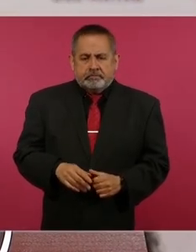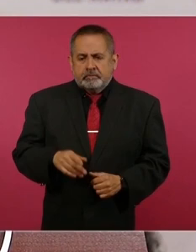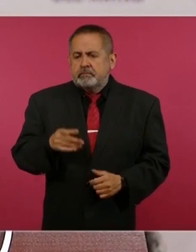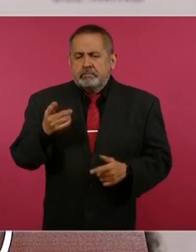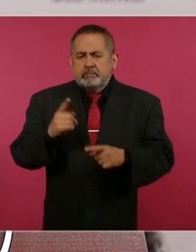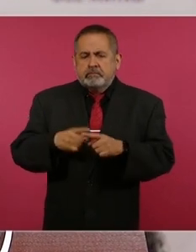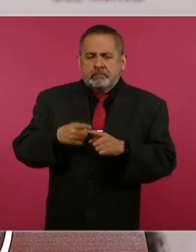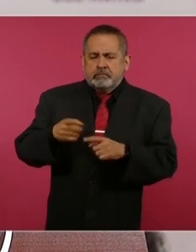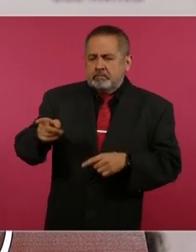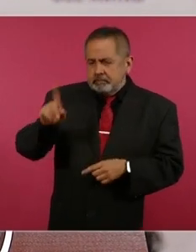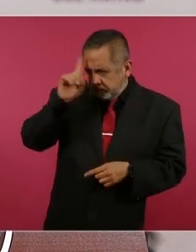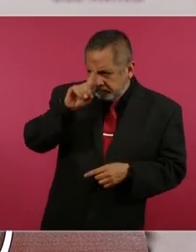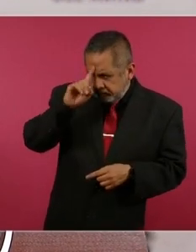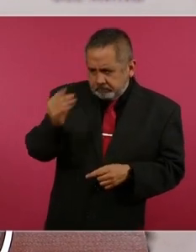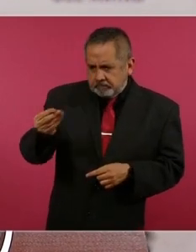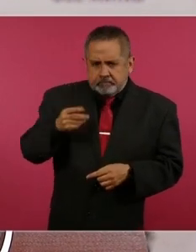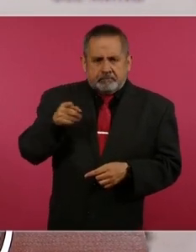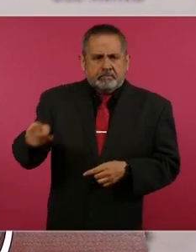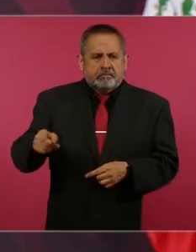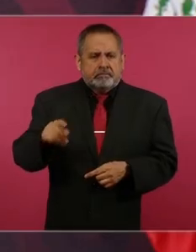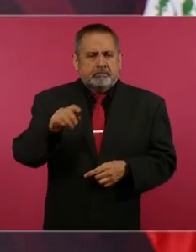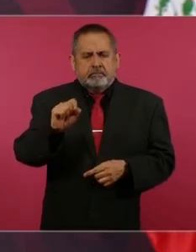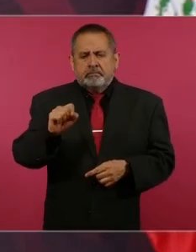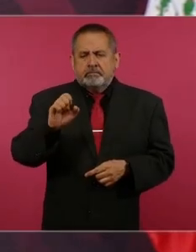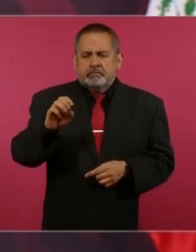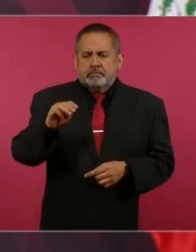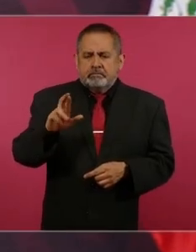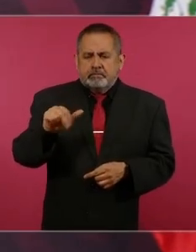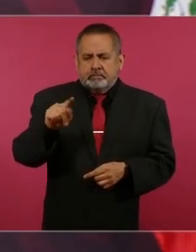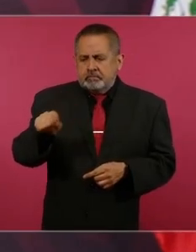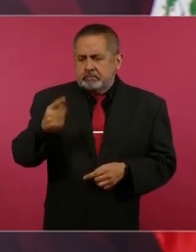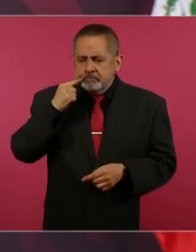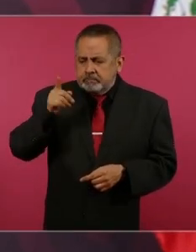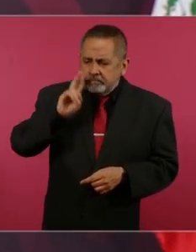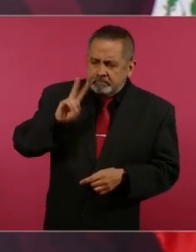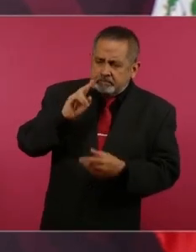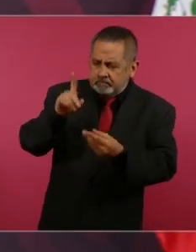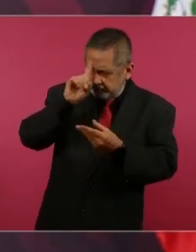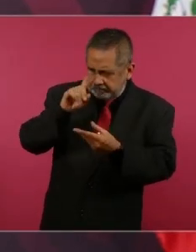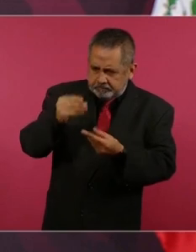recomienda la Secretaría de Medio Ambiente. Pero